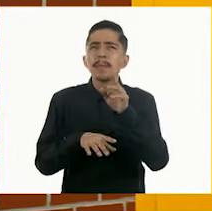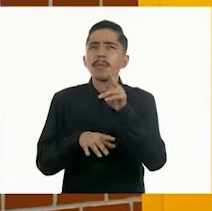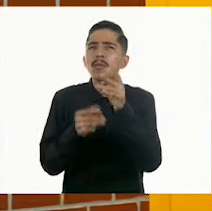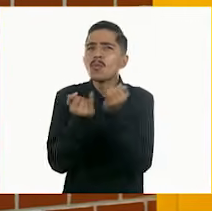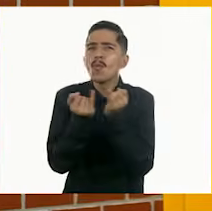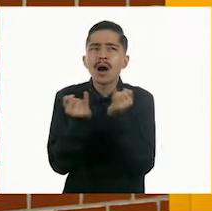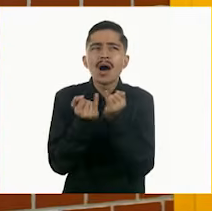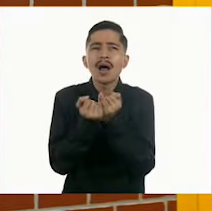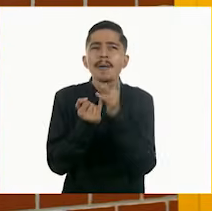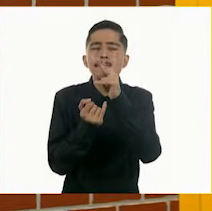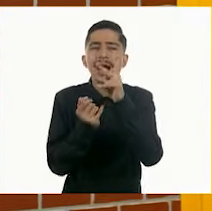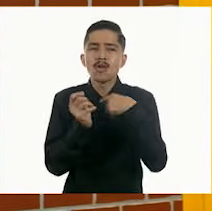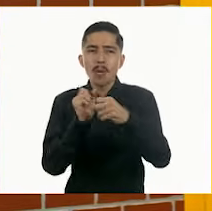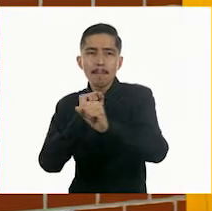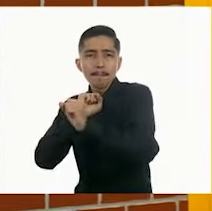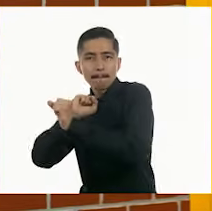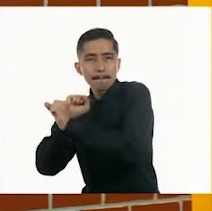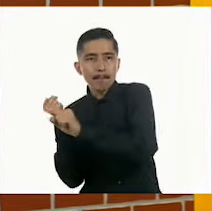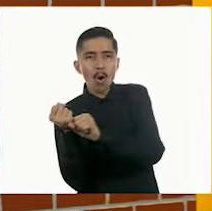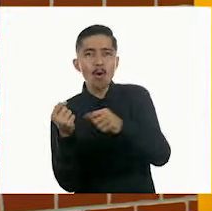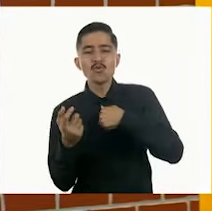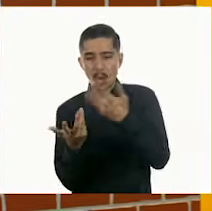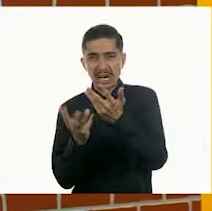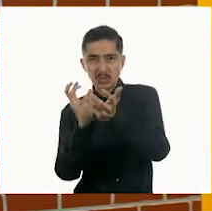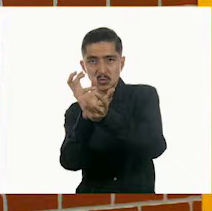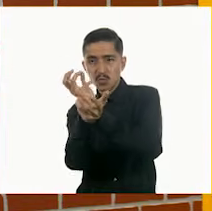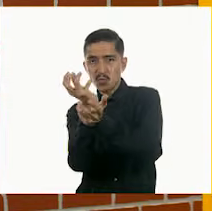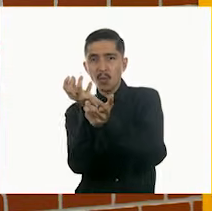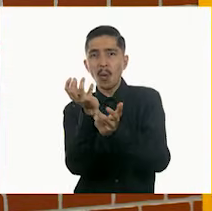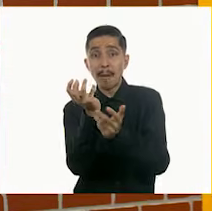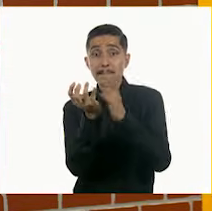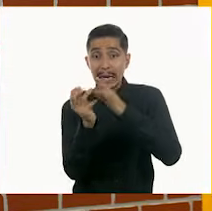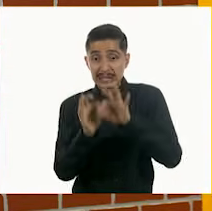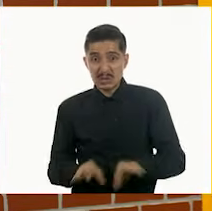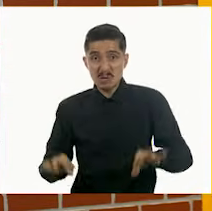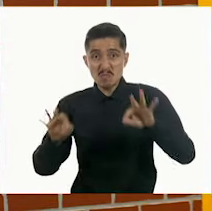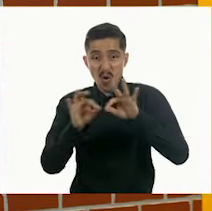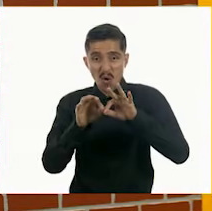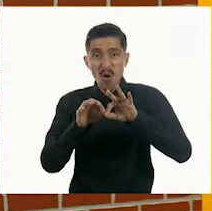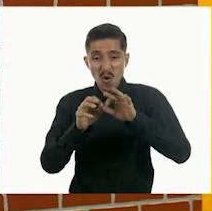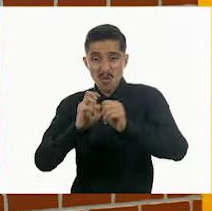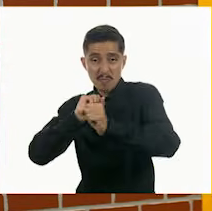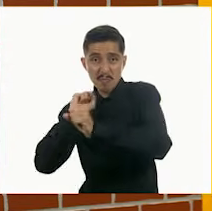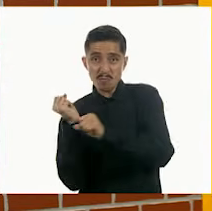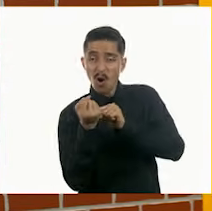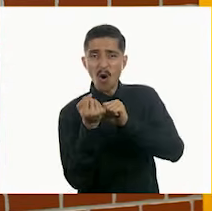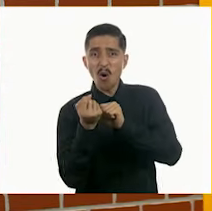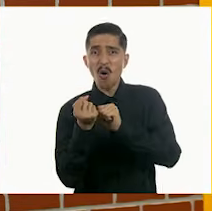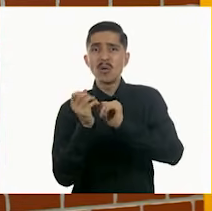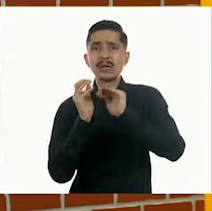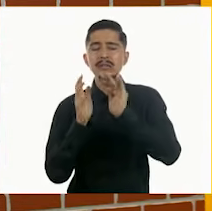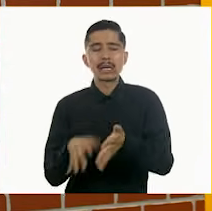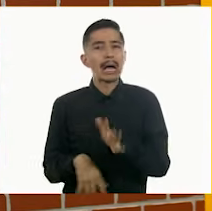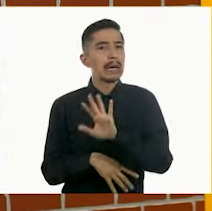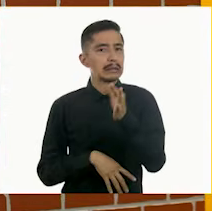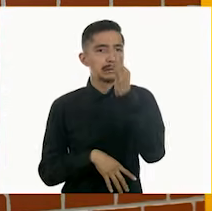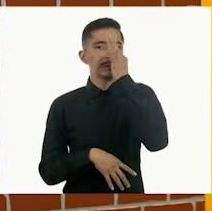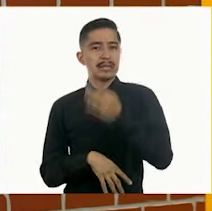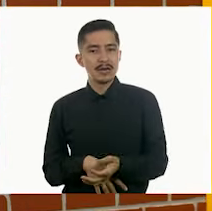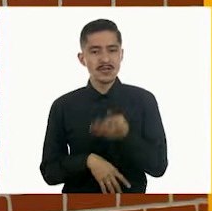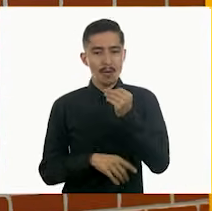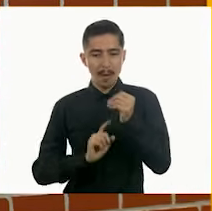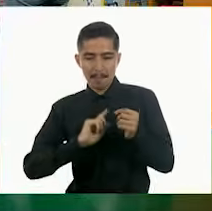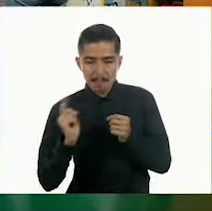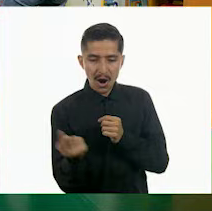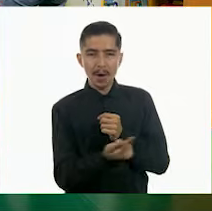un pitcher de las ligas mayores. Y ahora sí, en el partido más importante del béisbol. Estamos en la novena entrada. La casa